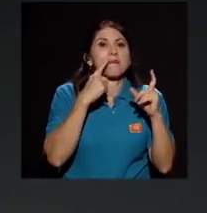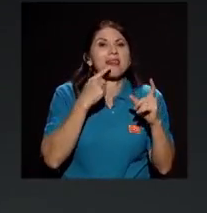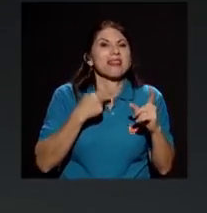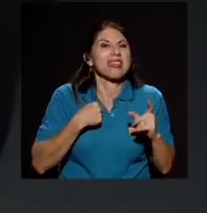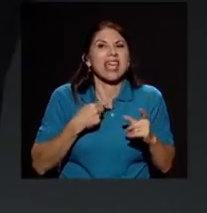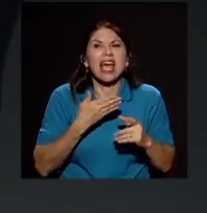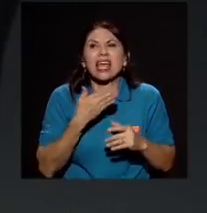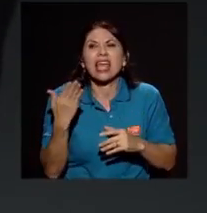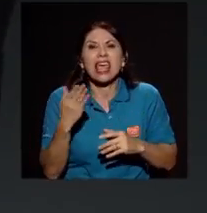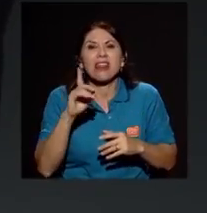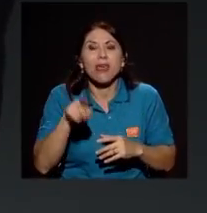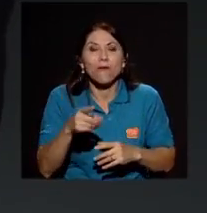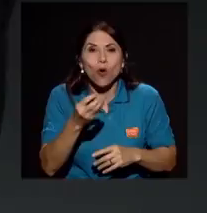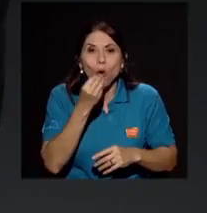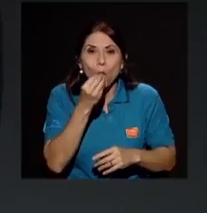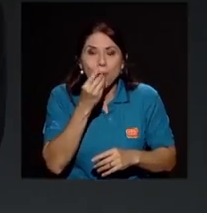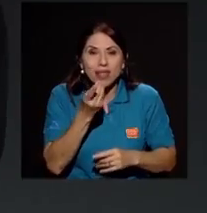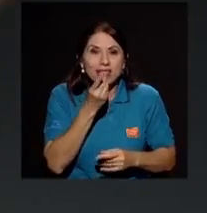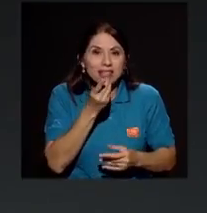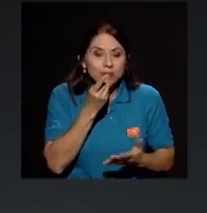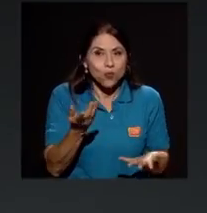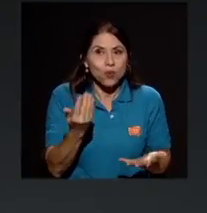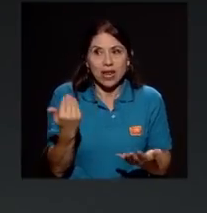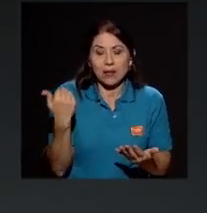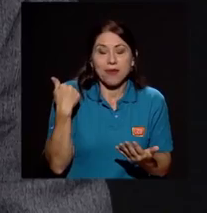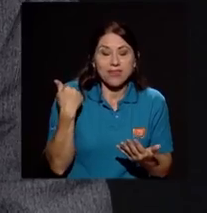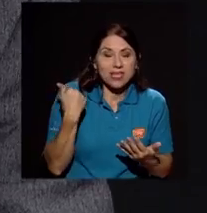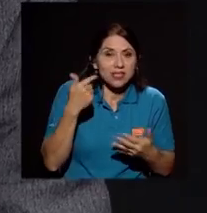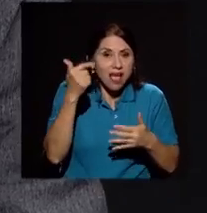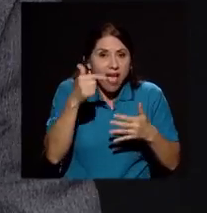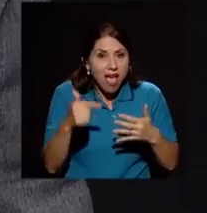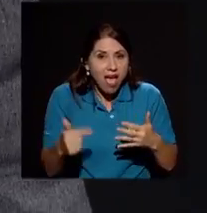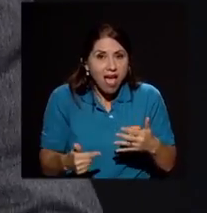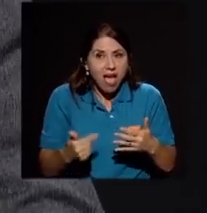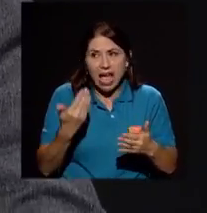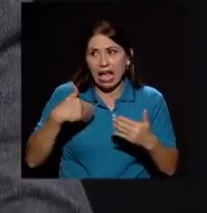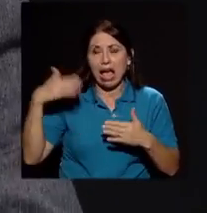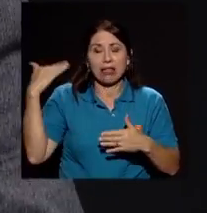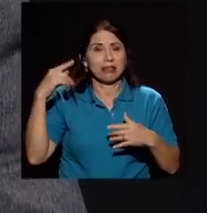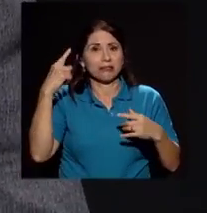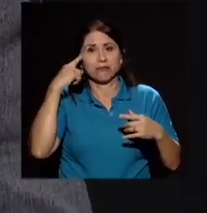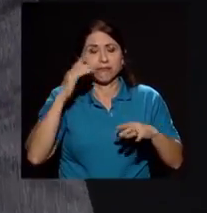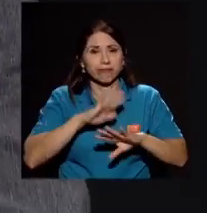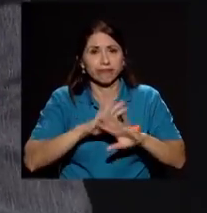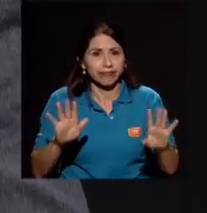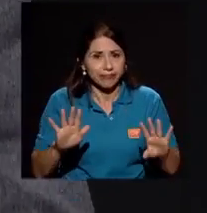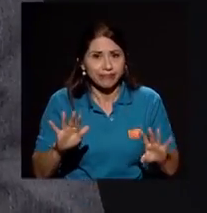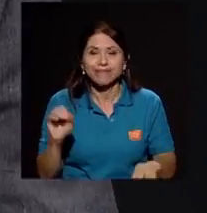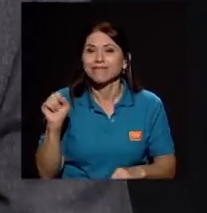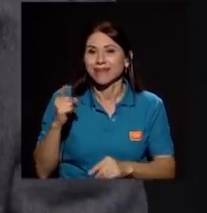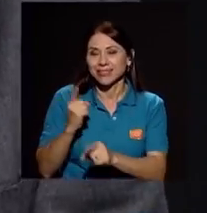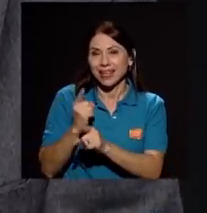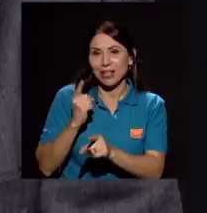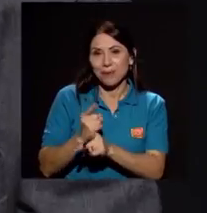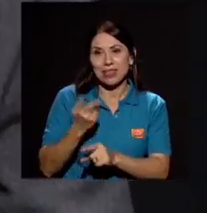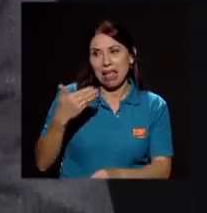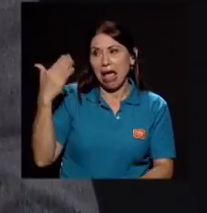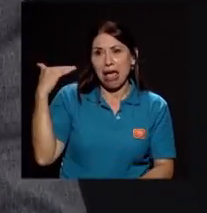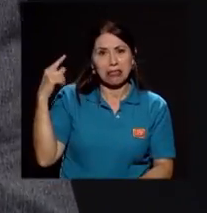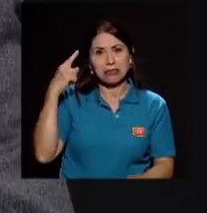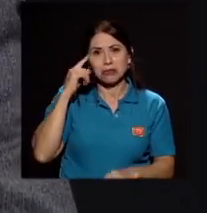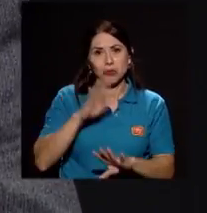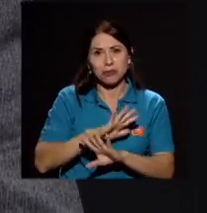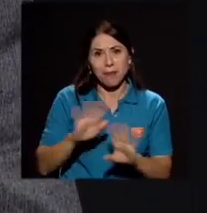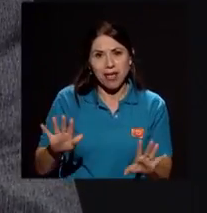me avise eso he pensado exactamente eso antes no bueno hoy día